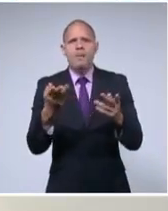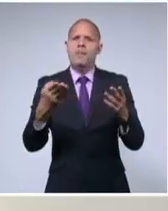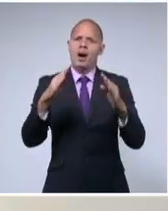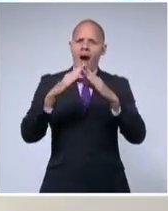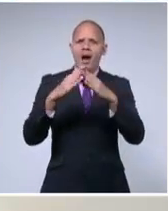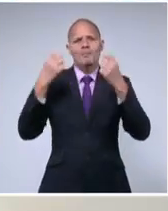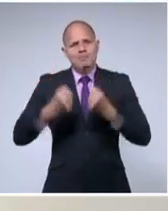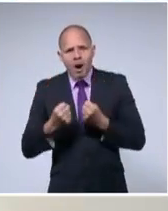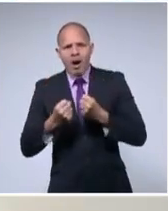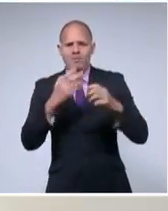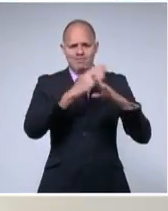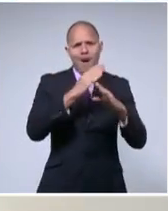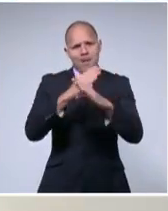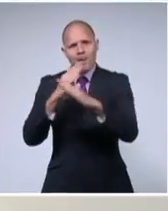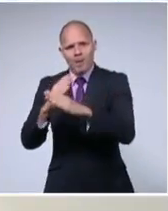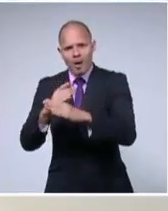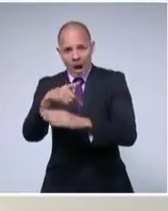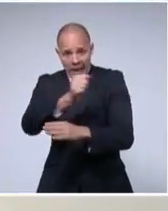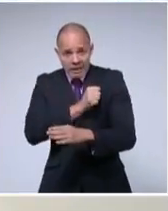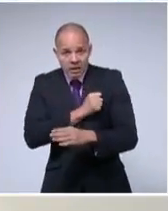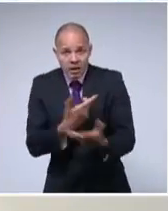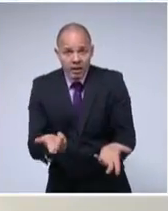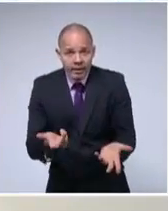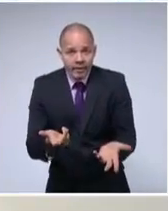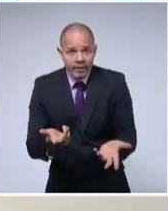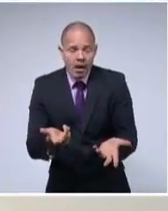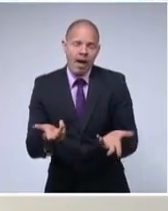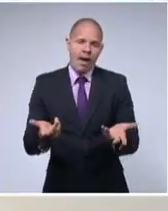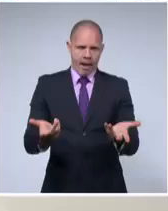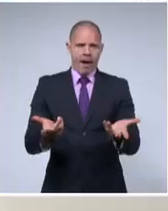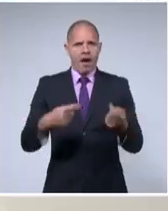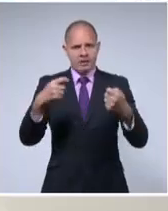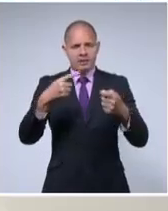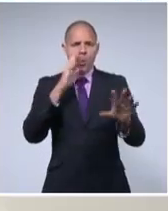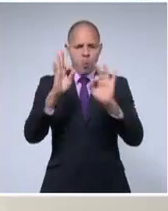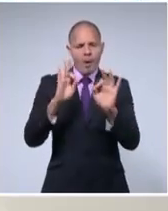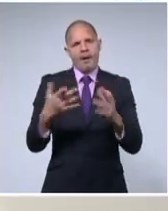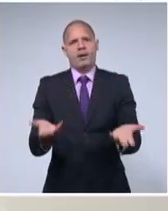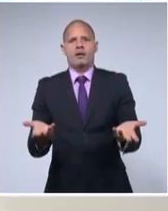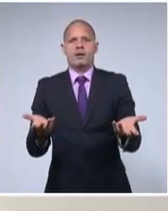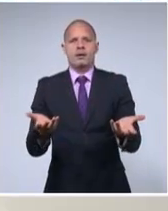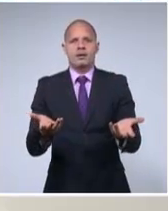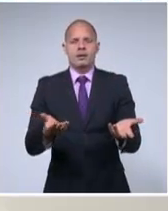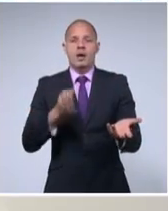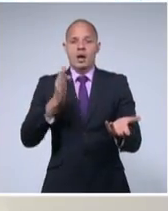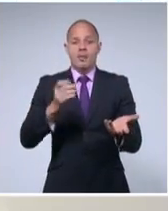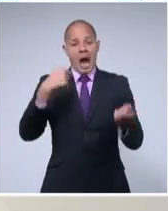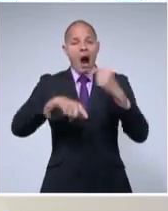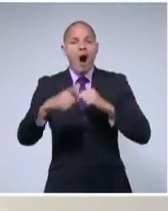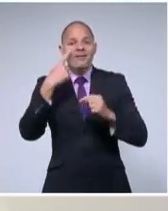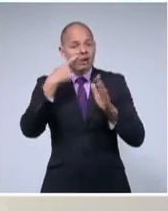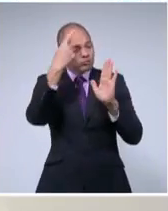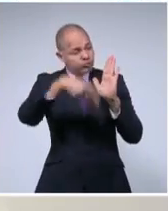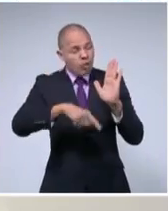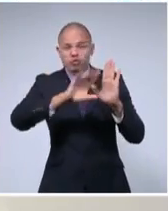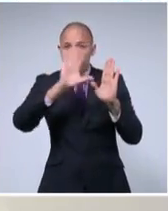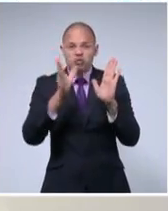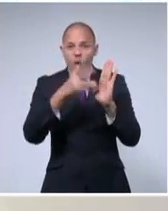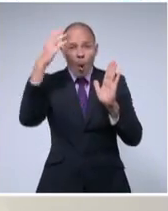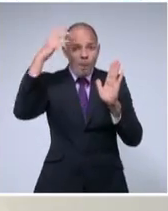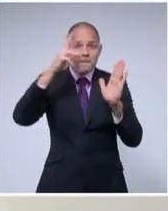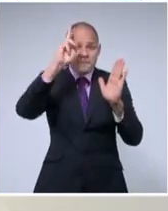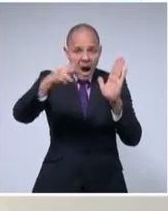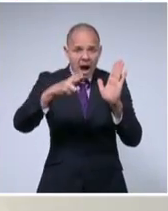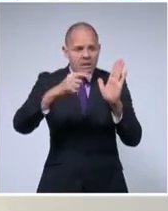más allá de la conciencia y el buen tino que recabamos de quienes arriban y sus familias, habrá que hacer cumplir cuanto desde la legislación vigente